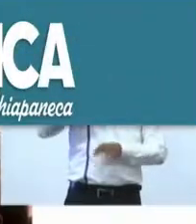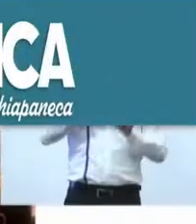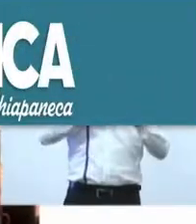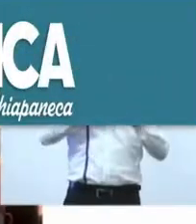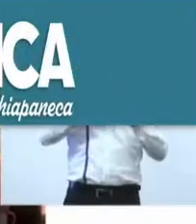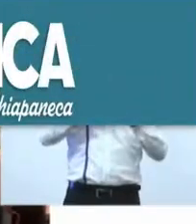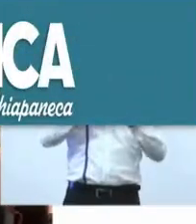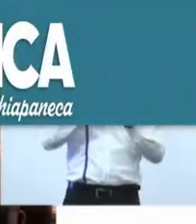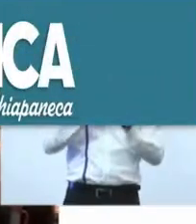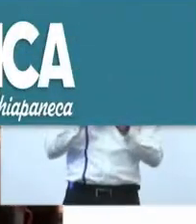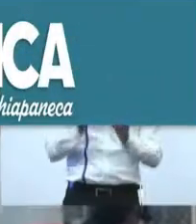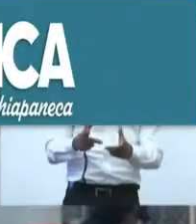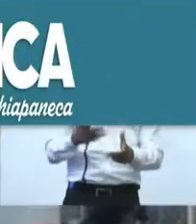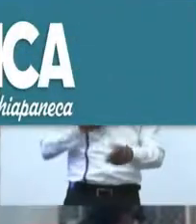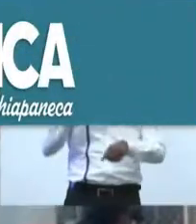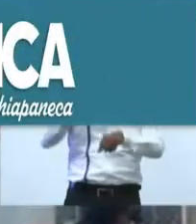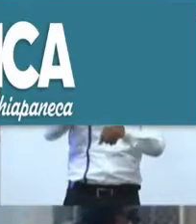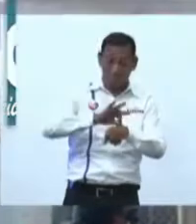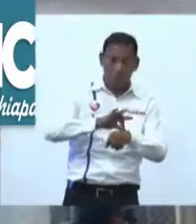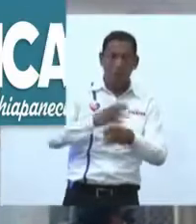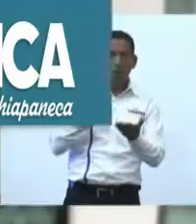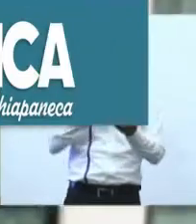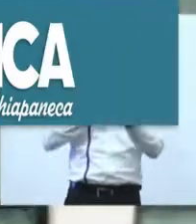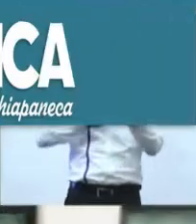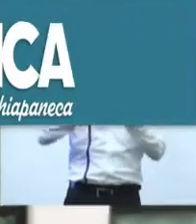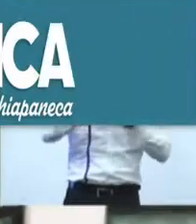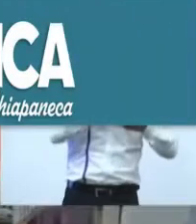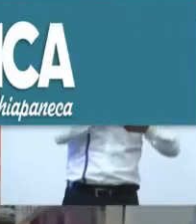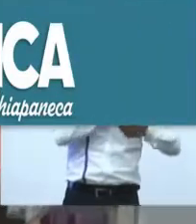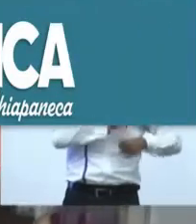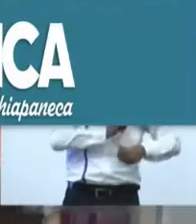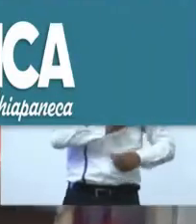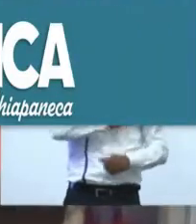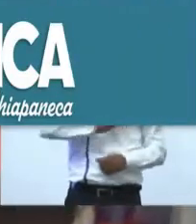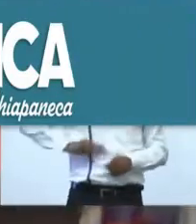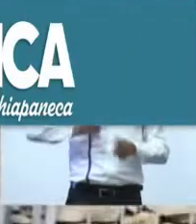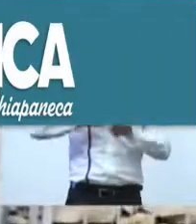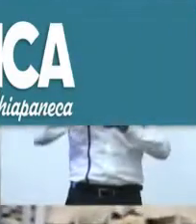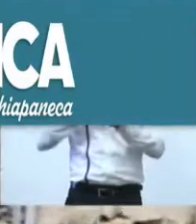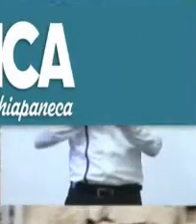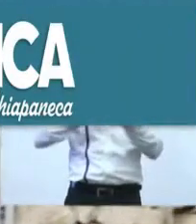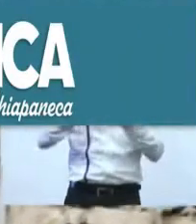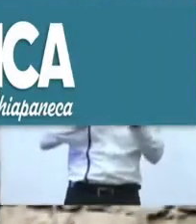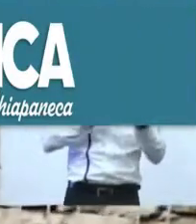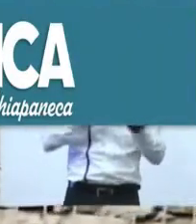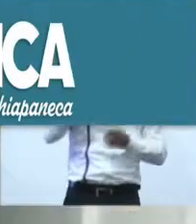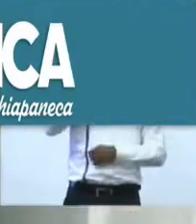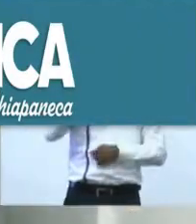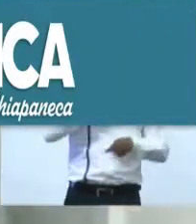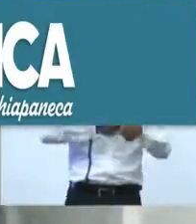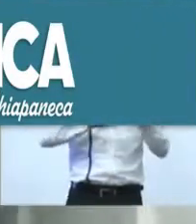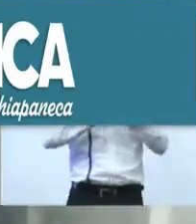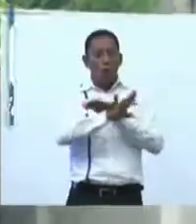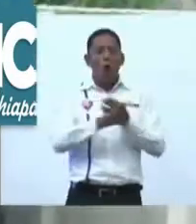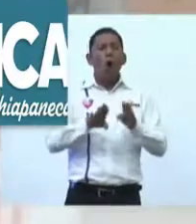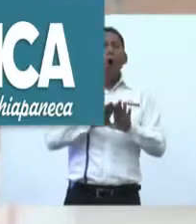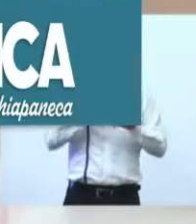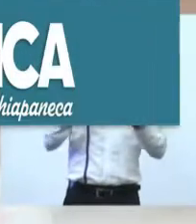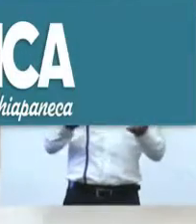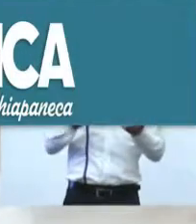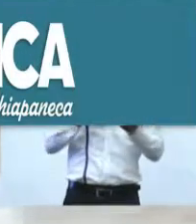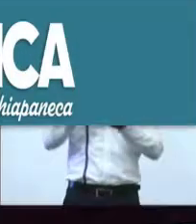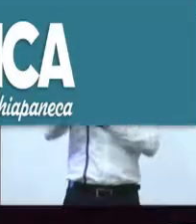Dengue, el cual a la fecha lleva más de 100 campañas en 150 colonias con el objetivo de limpiar y